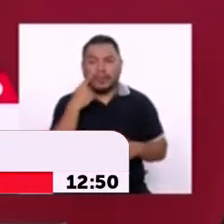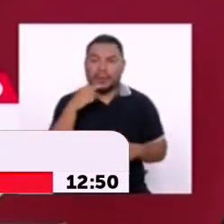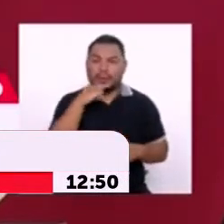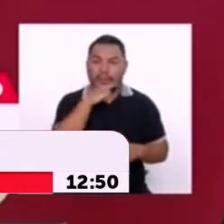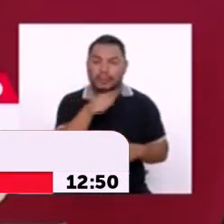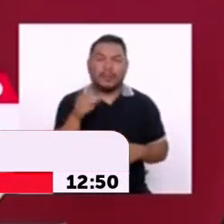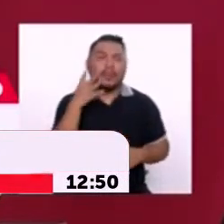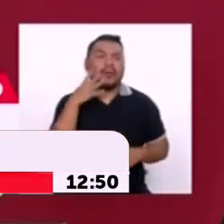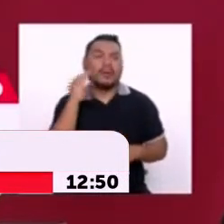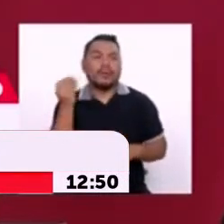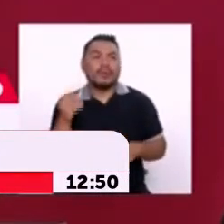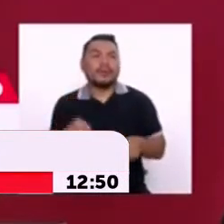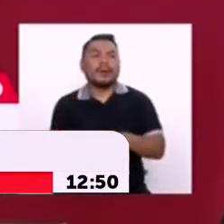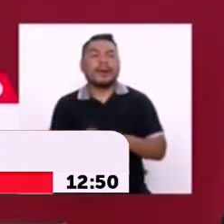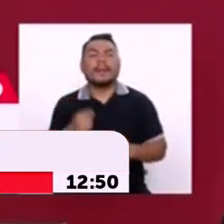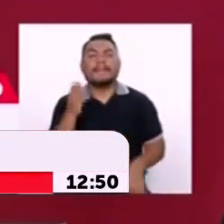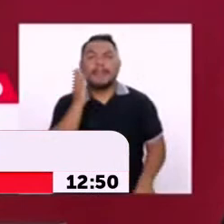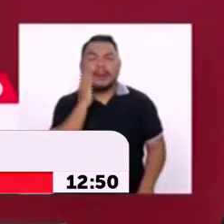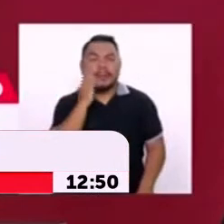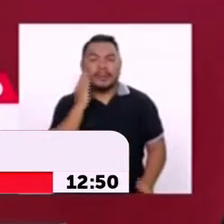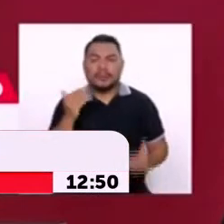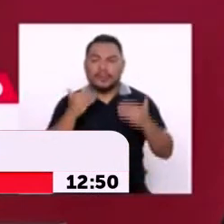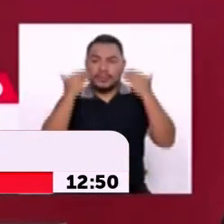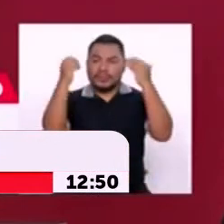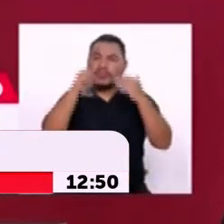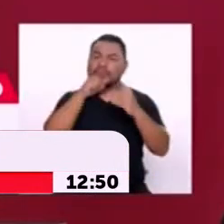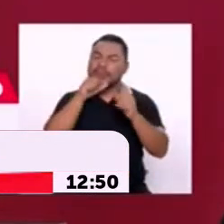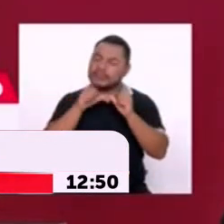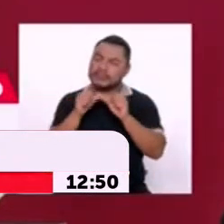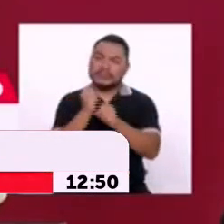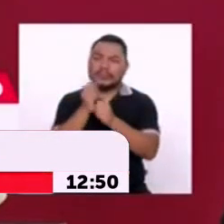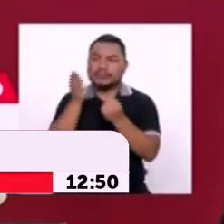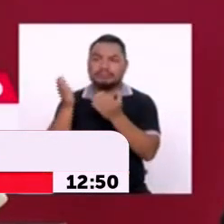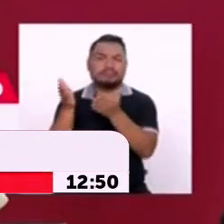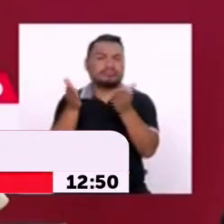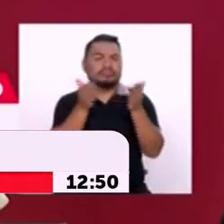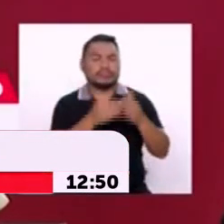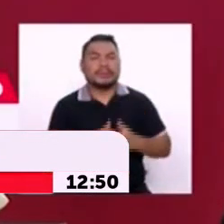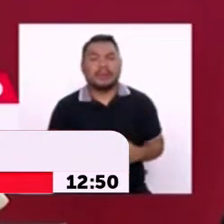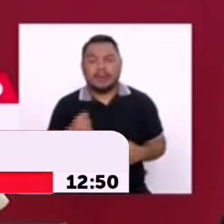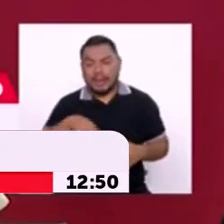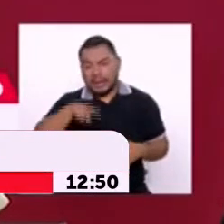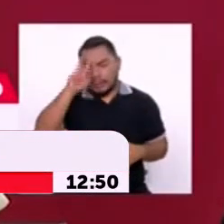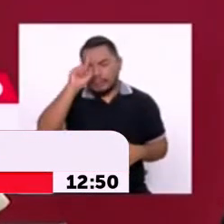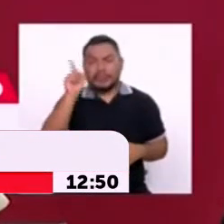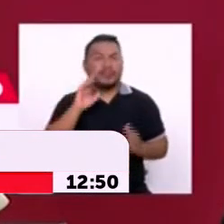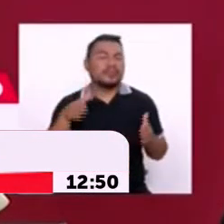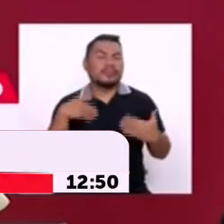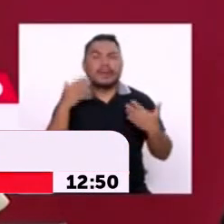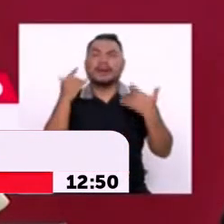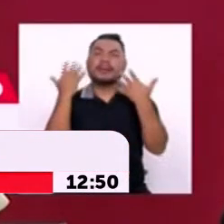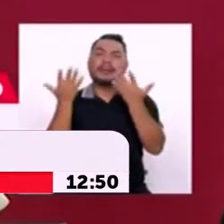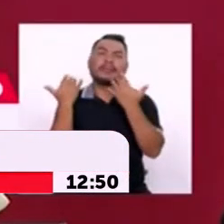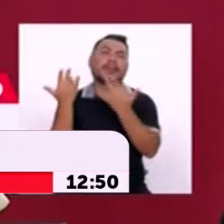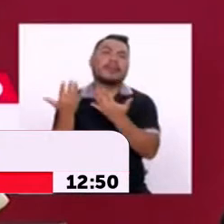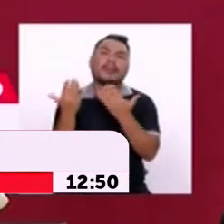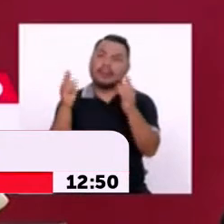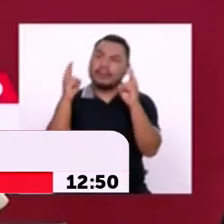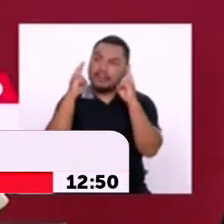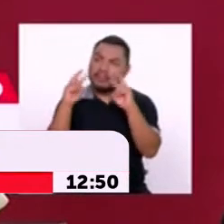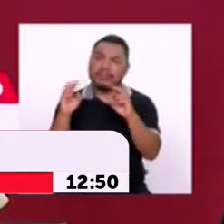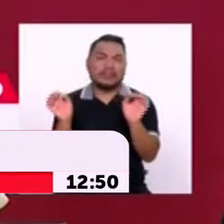las chicas, con los adolescentes, con las mamás, con los adultos mayores. El Perú no puede seguir esperando ser